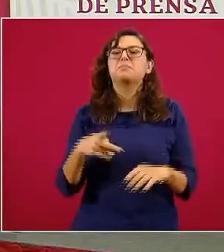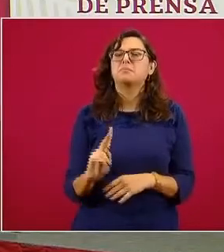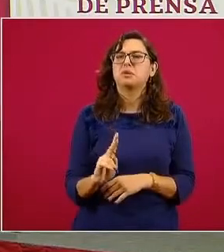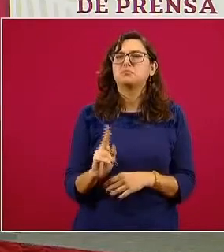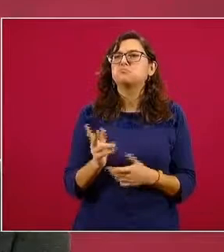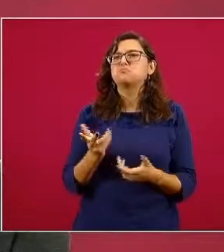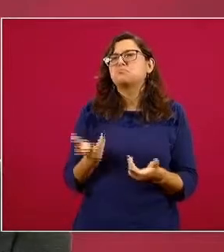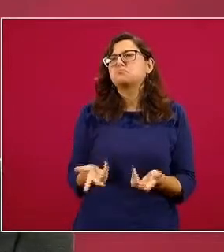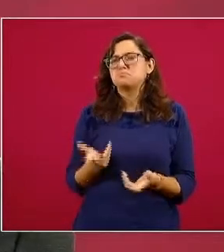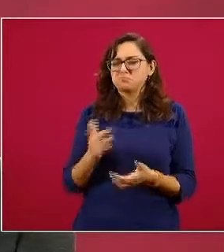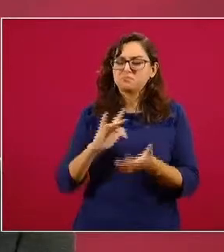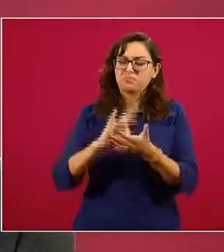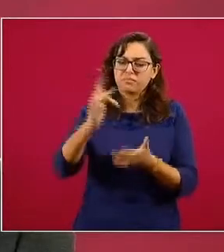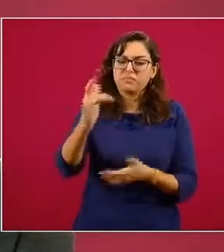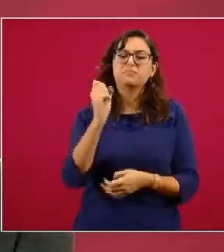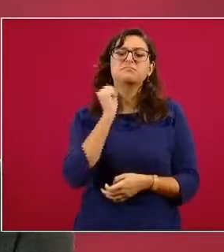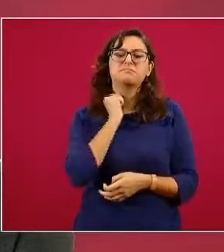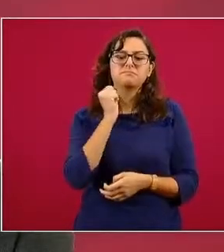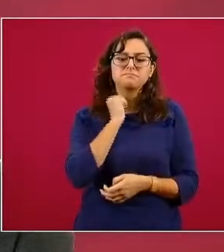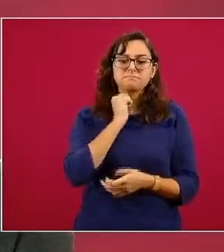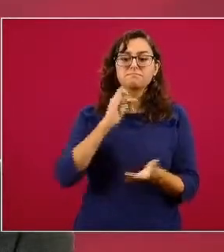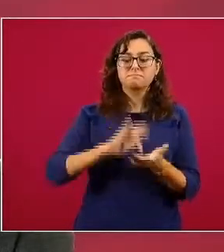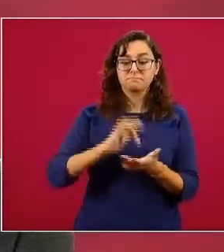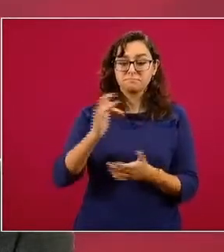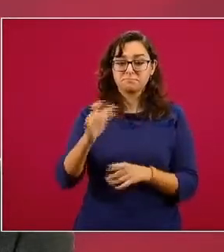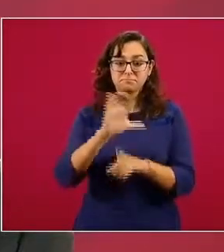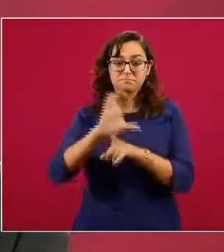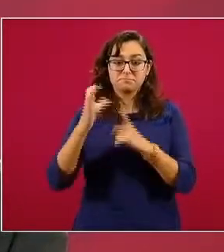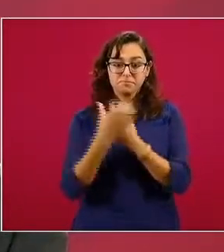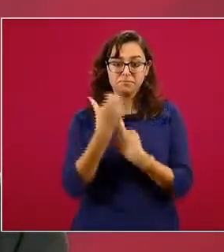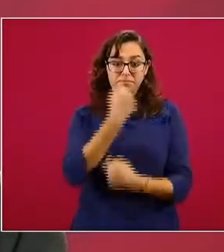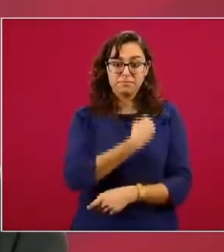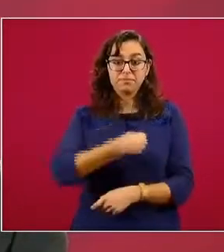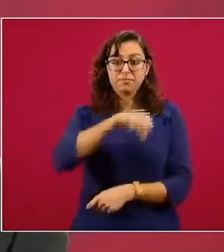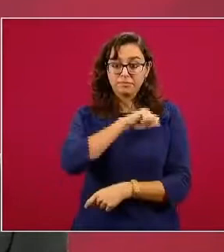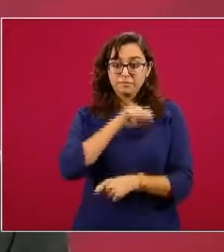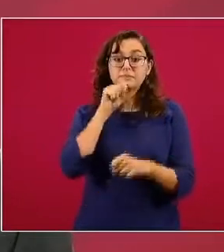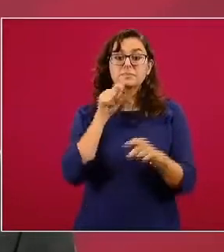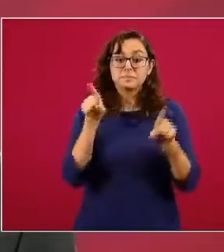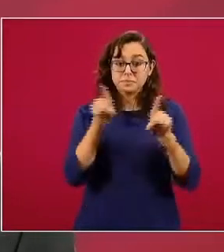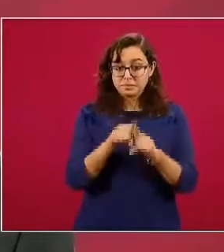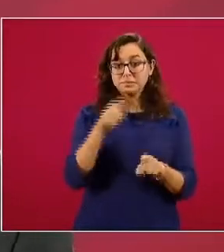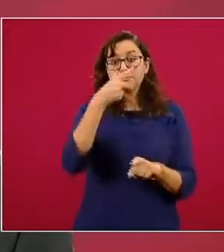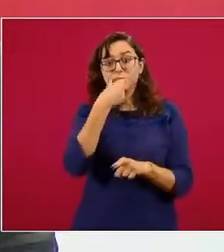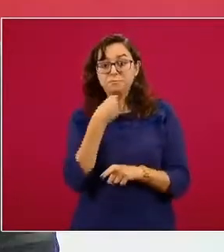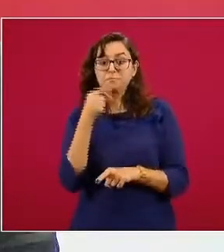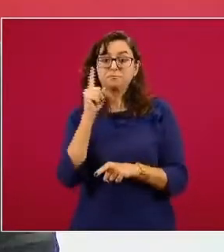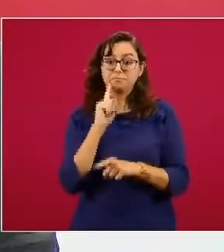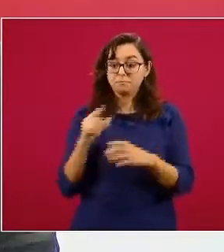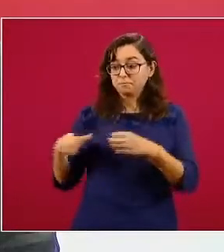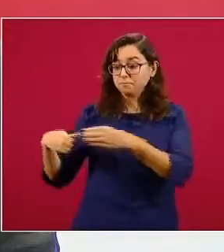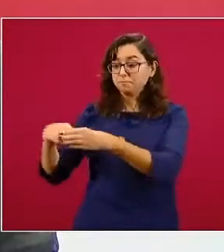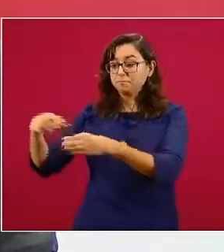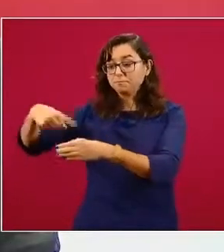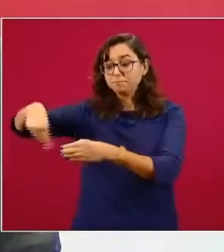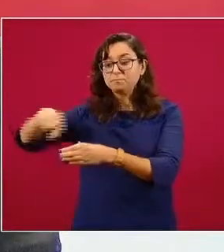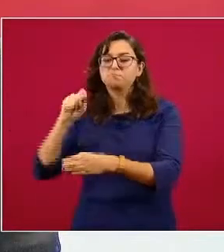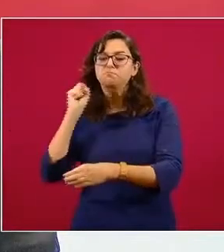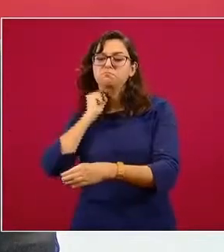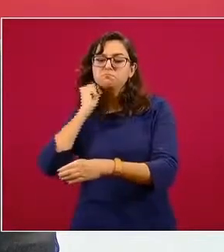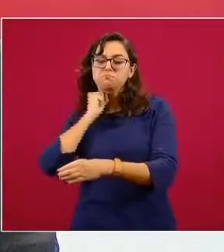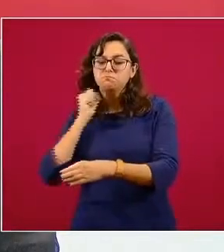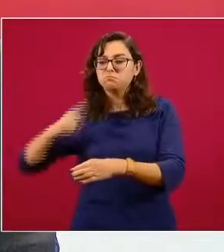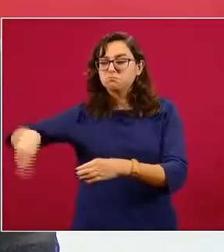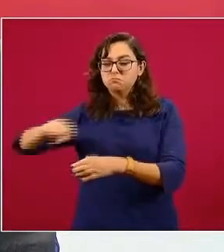agradezco al Senado de la República, agradezco a la Comisión de Salud, agradezco a estas senadoras y senadores porque su